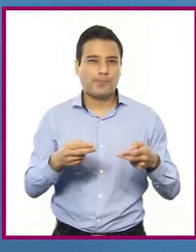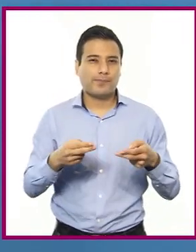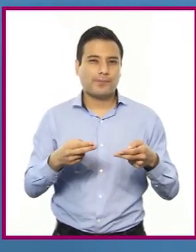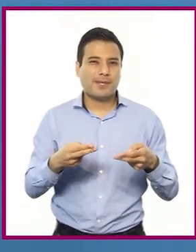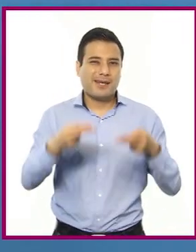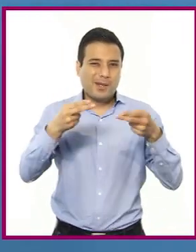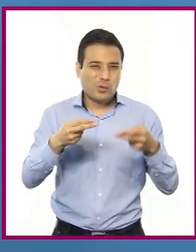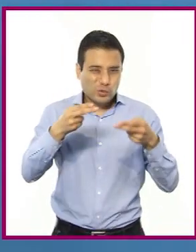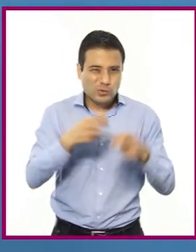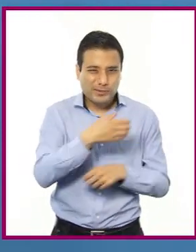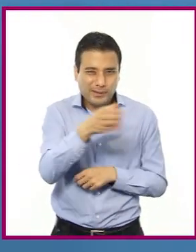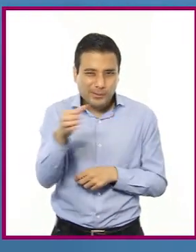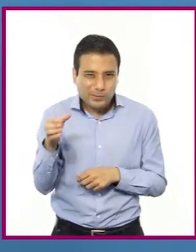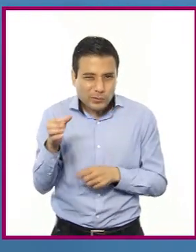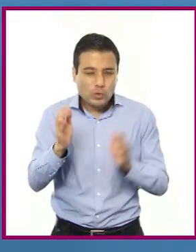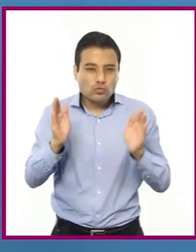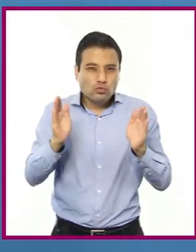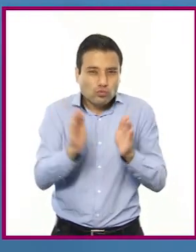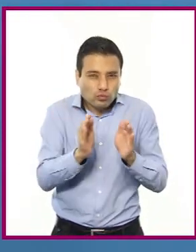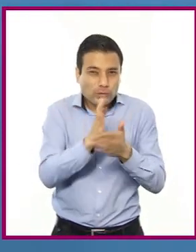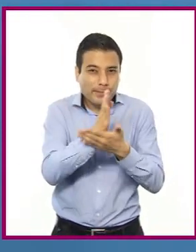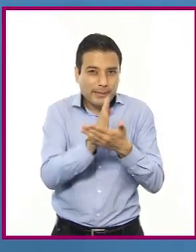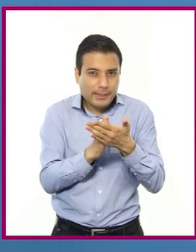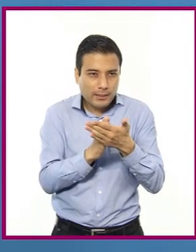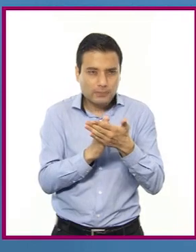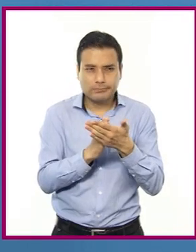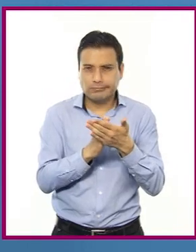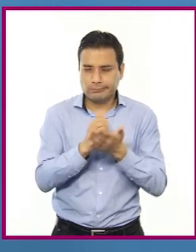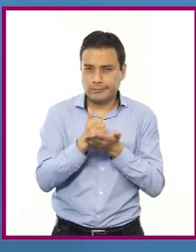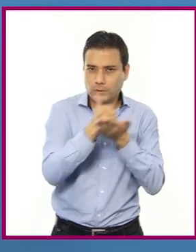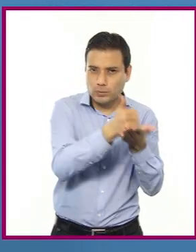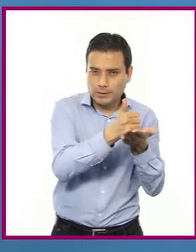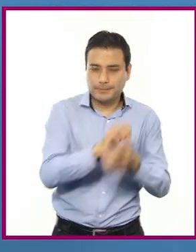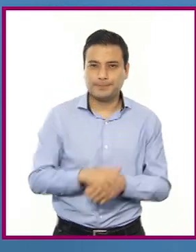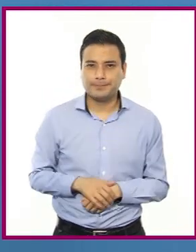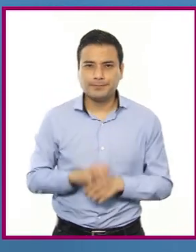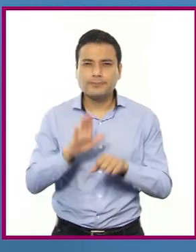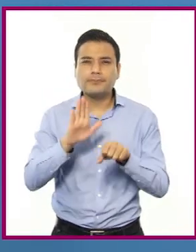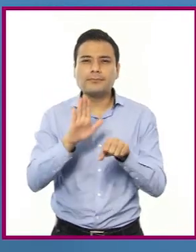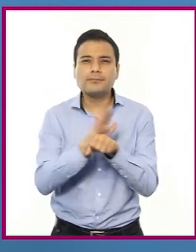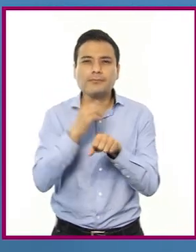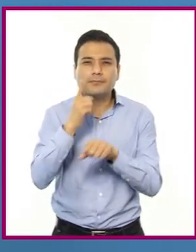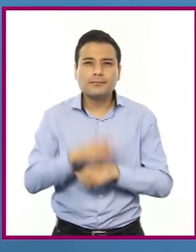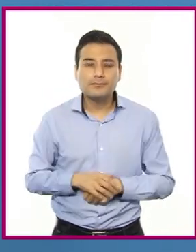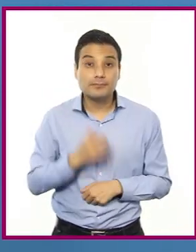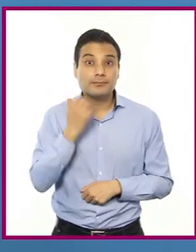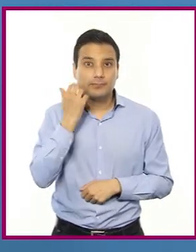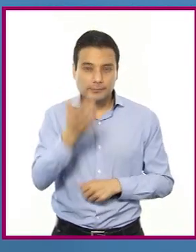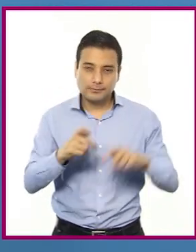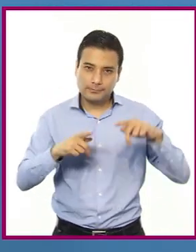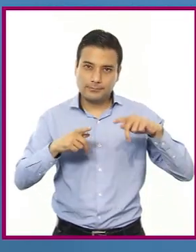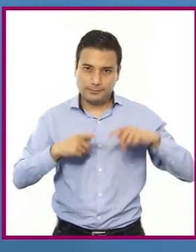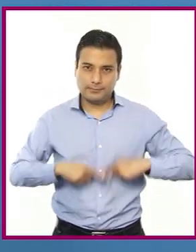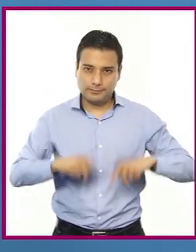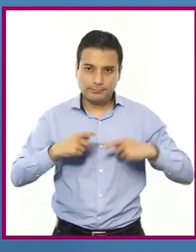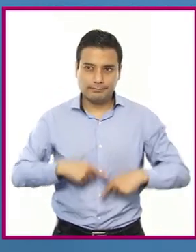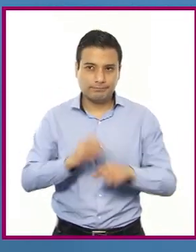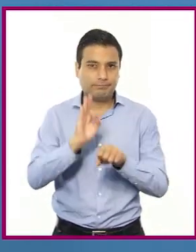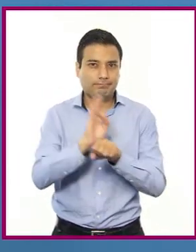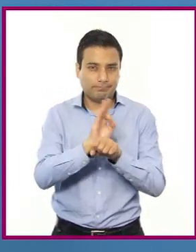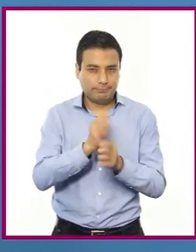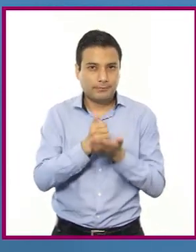gran propiedad agrícola. Con ello, se esperaba dar respuesta al crecimiento demográfico y al